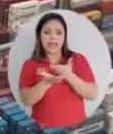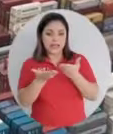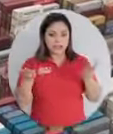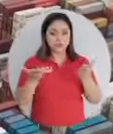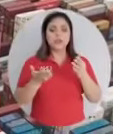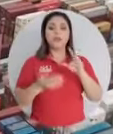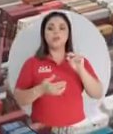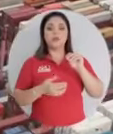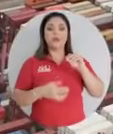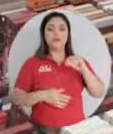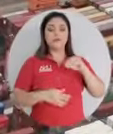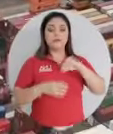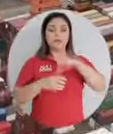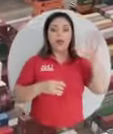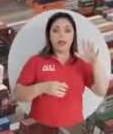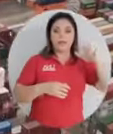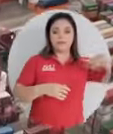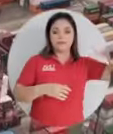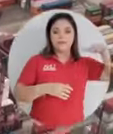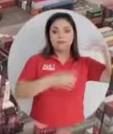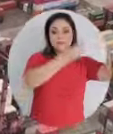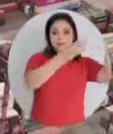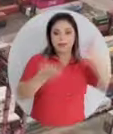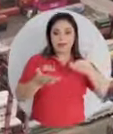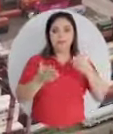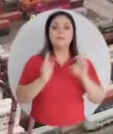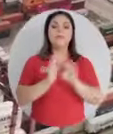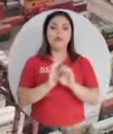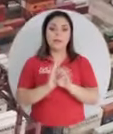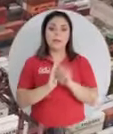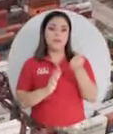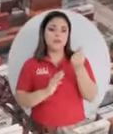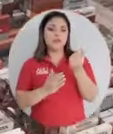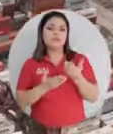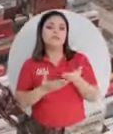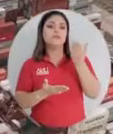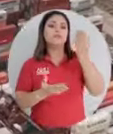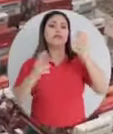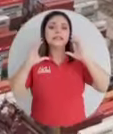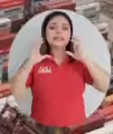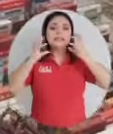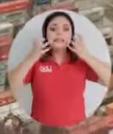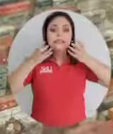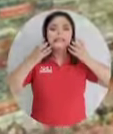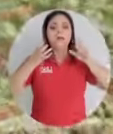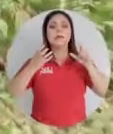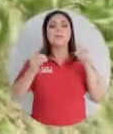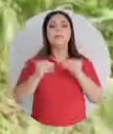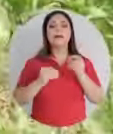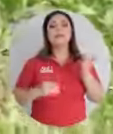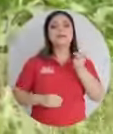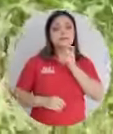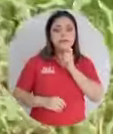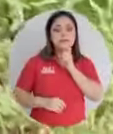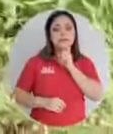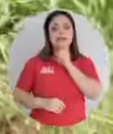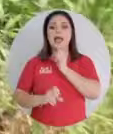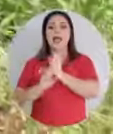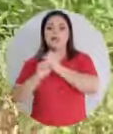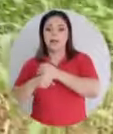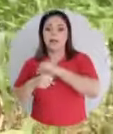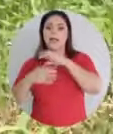encarecían otras actividades del sector agropecuario, ¿verdad? O sea, por ejemplo, el aumento en el precio del maíz hacía más